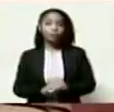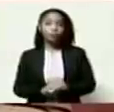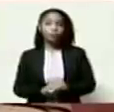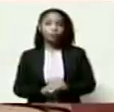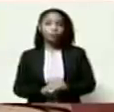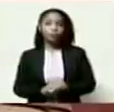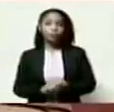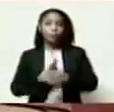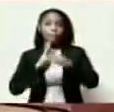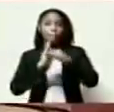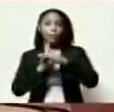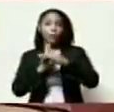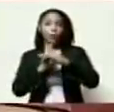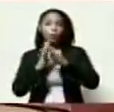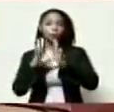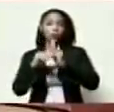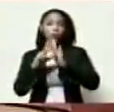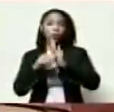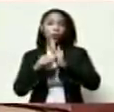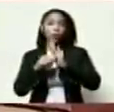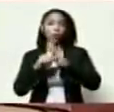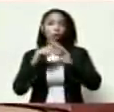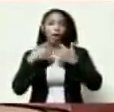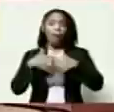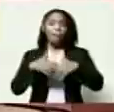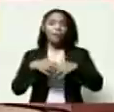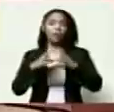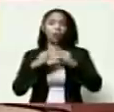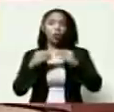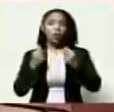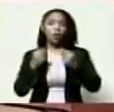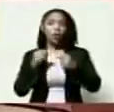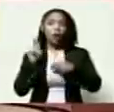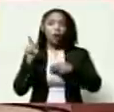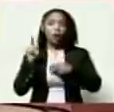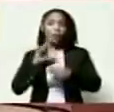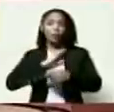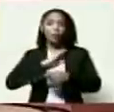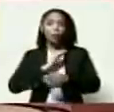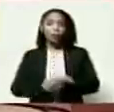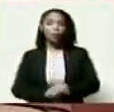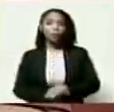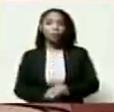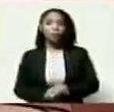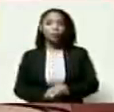se paralizaron porque se robaron Sitgo y con Sitgo todo el dinero que estaba allí?